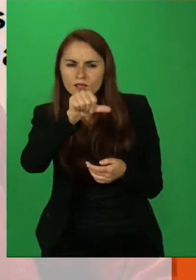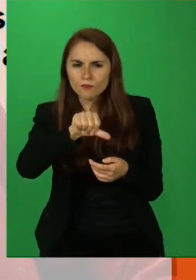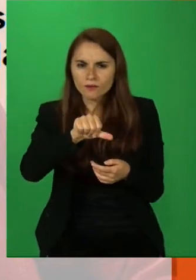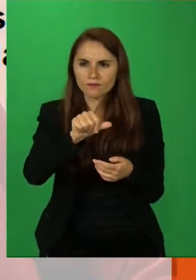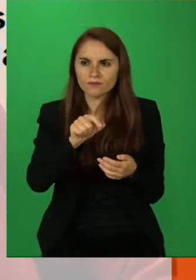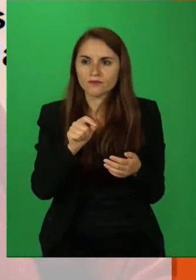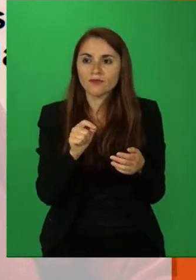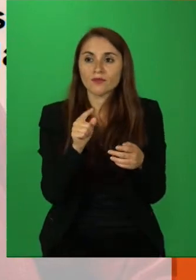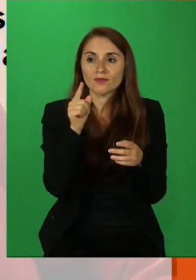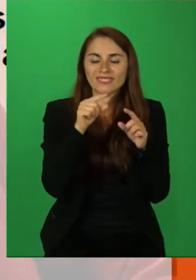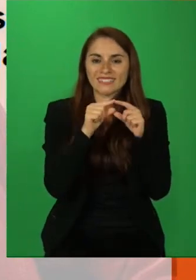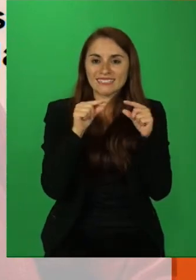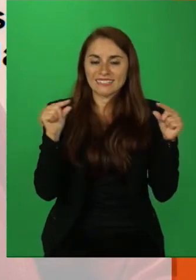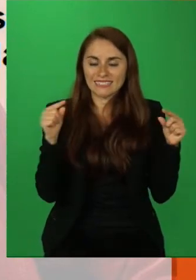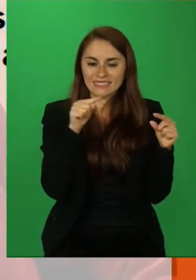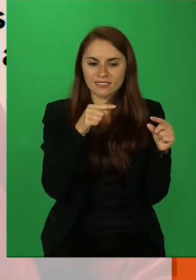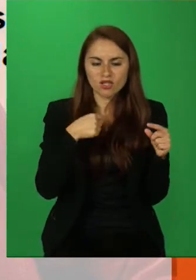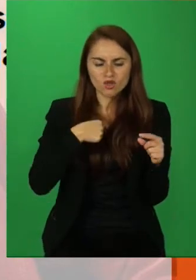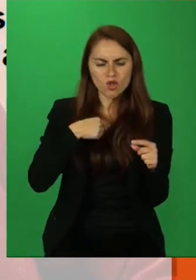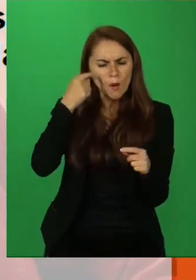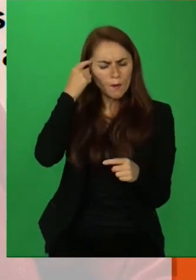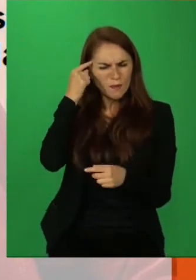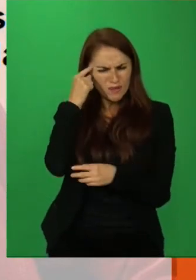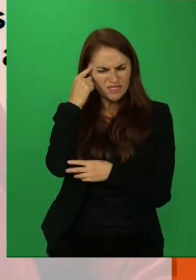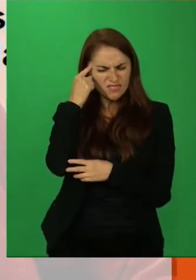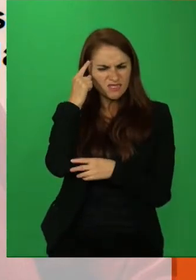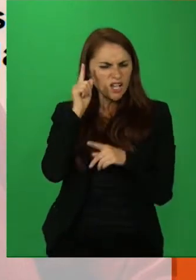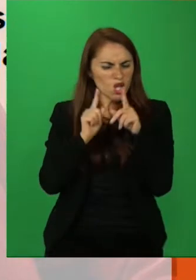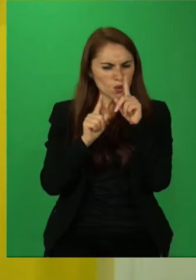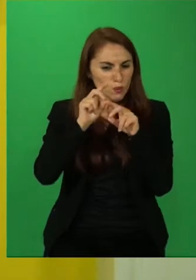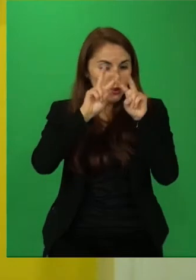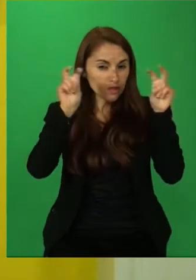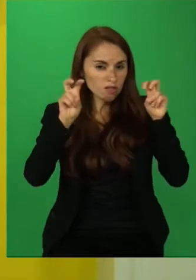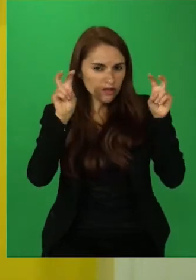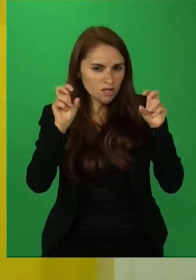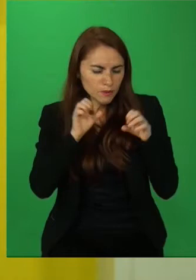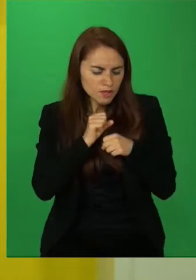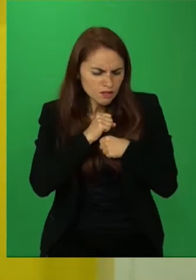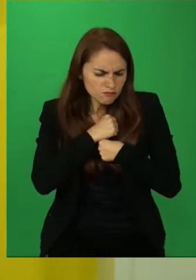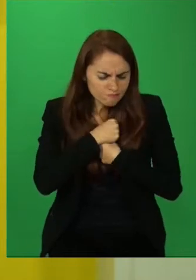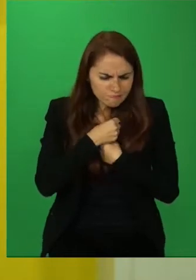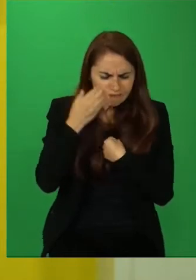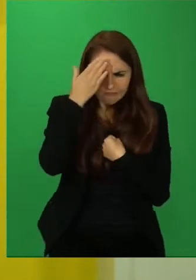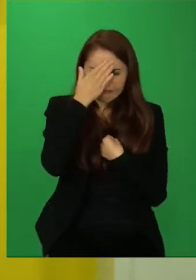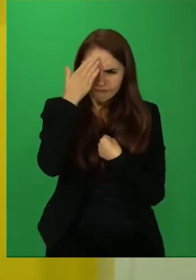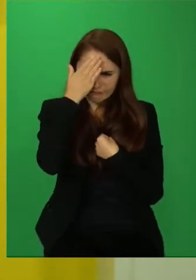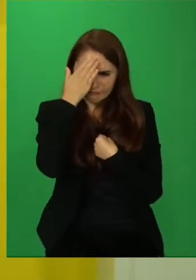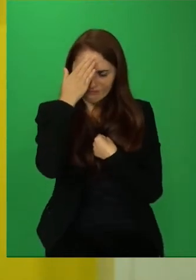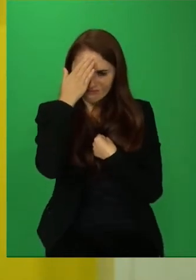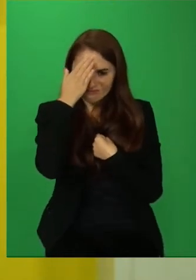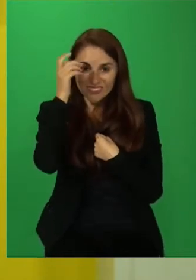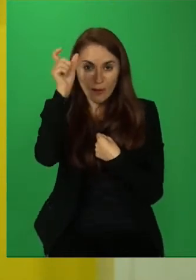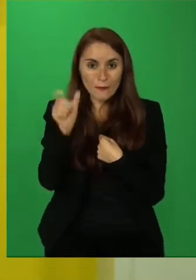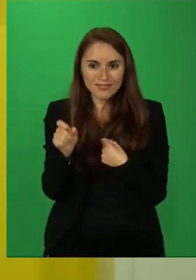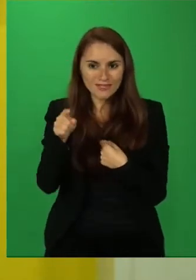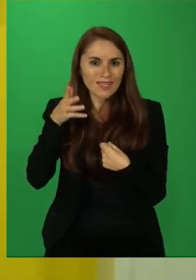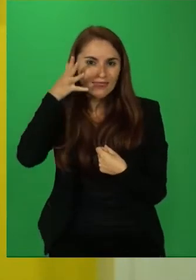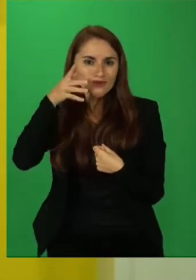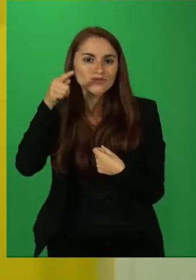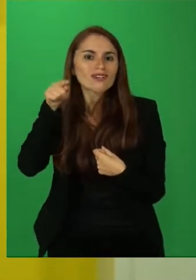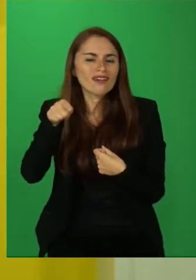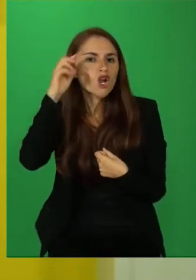pensando en algunos temas agobiantes que enfrentamos en conjunto. Esa es la opinión de él, es su punto de vista.